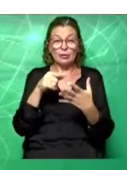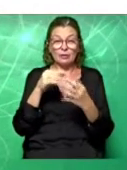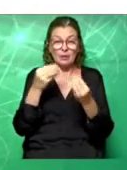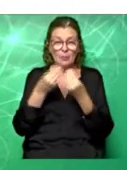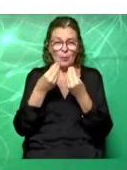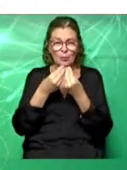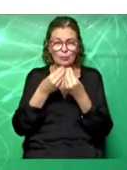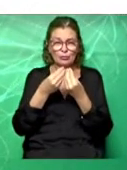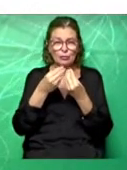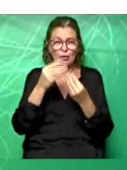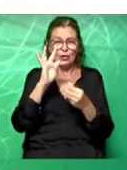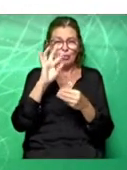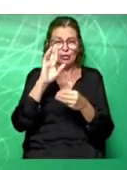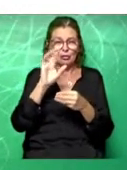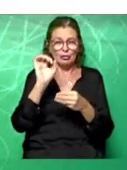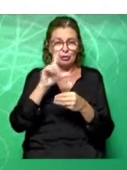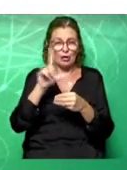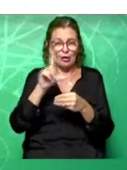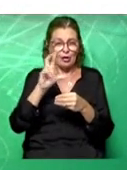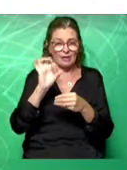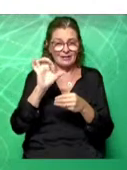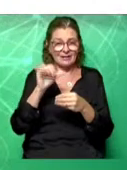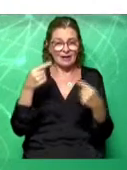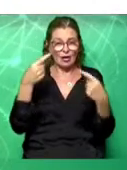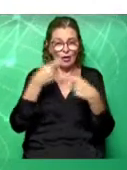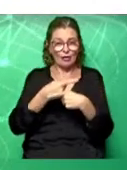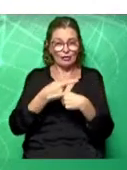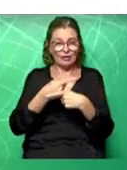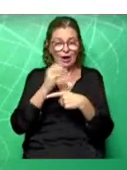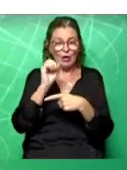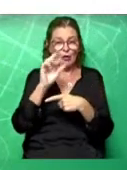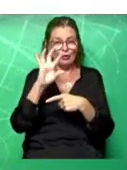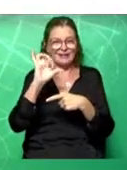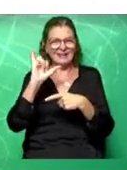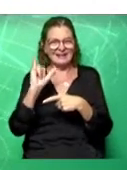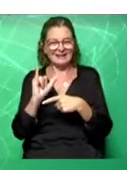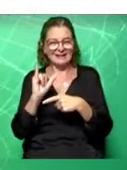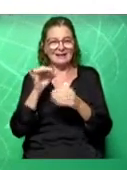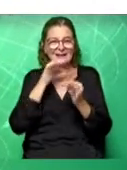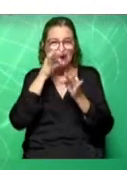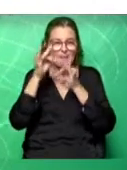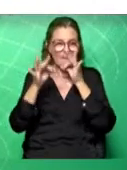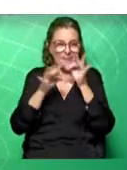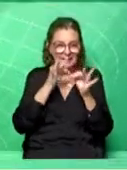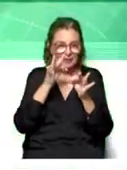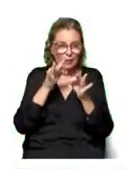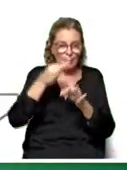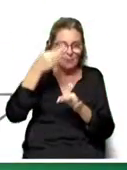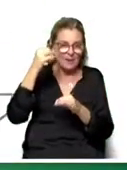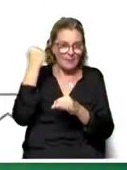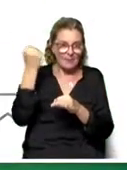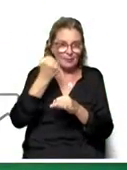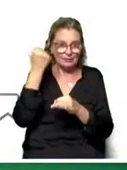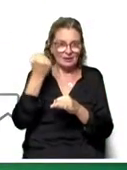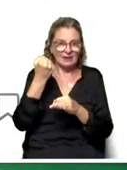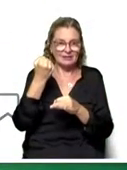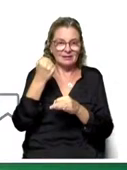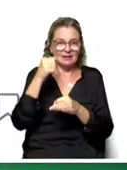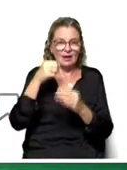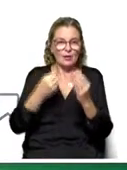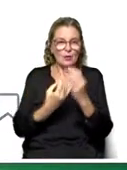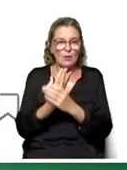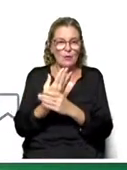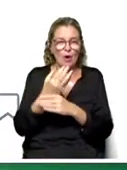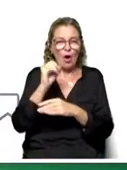trolls que han sustentado la operación política contra Orsi. Y además explicó que los troll centers principales están en Nuevo León y Coahuila,